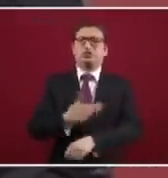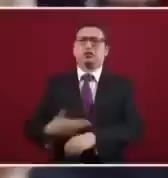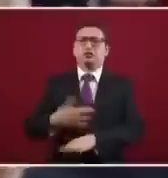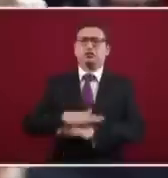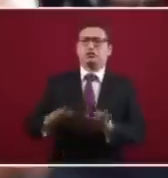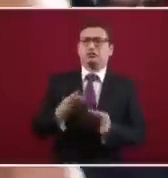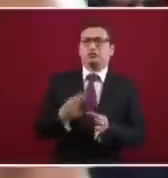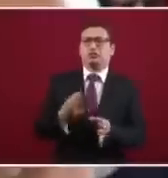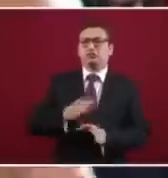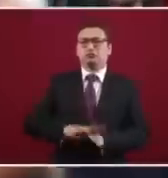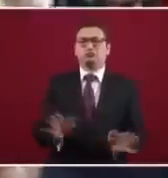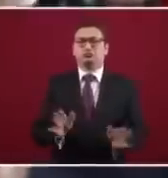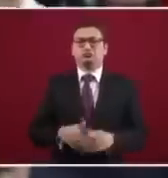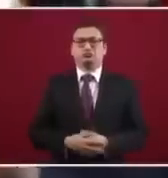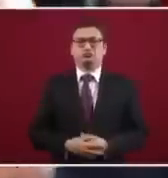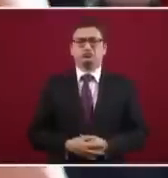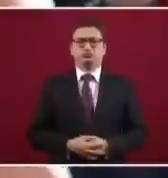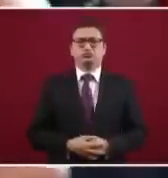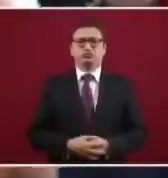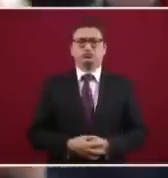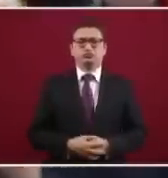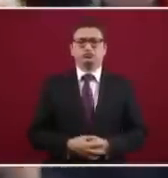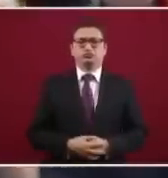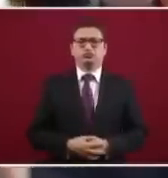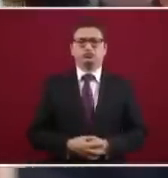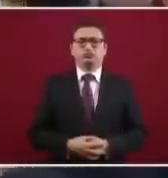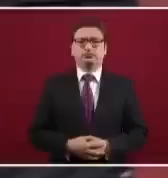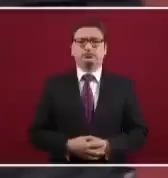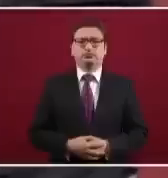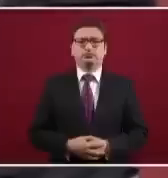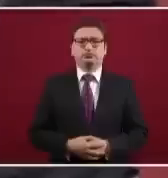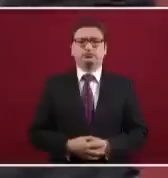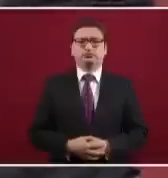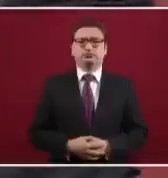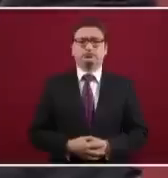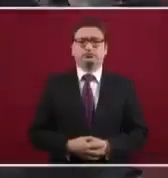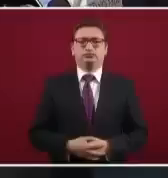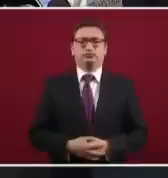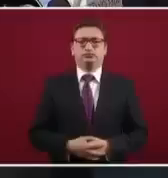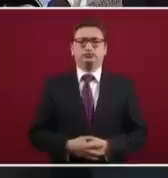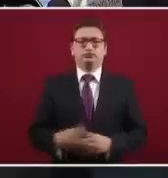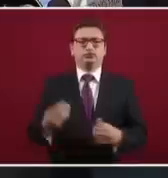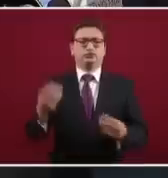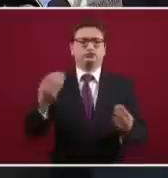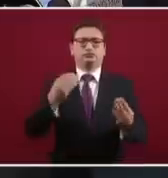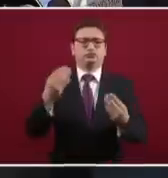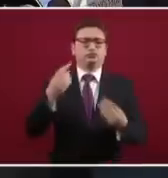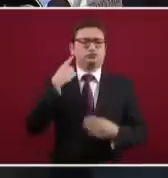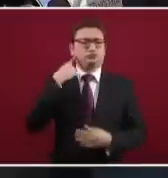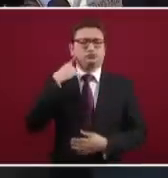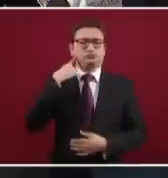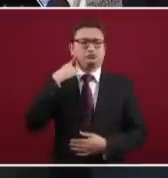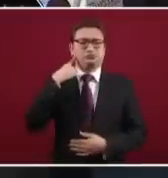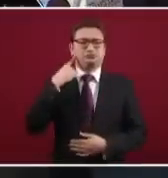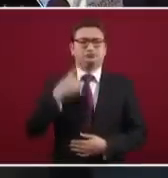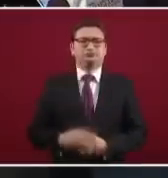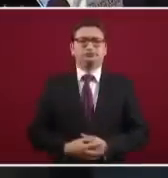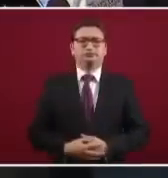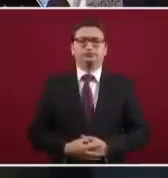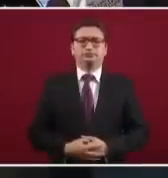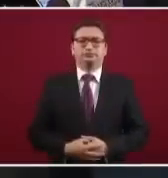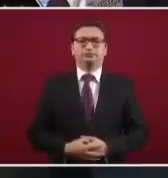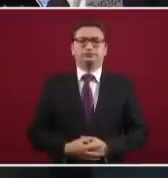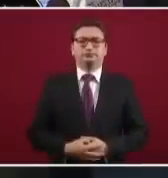Era nada más para eso. Hay defensores de derechos humanos cooptados por el crimen organizado, incluso persiguen a